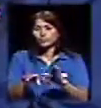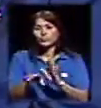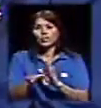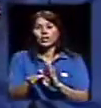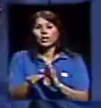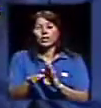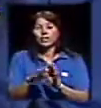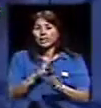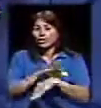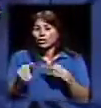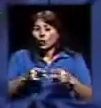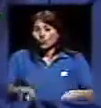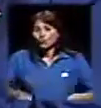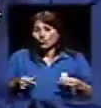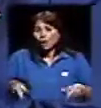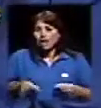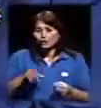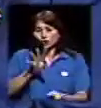los gastos,